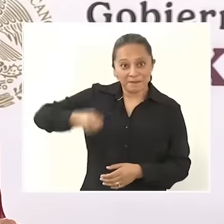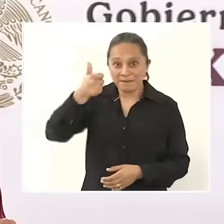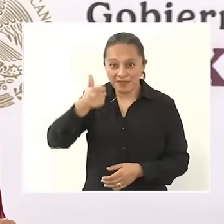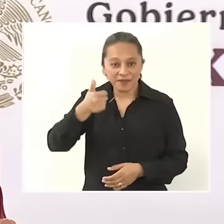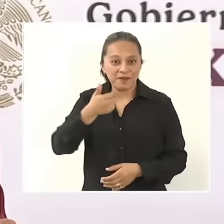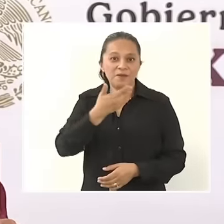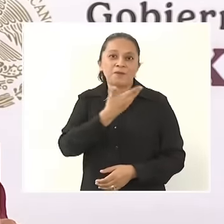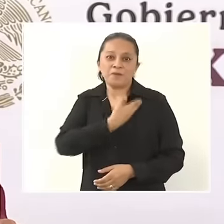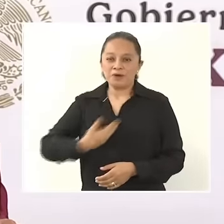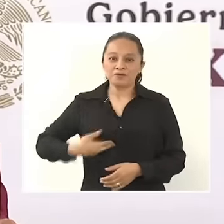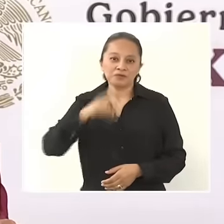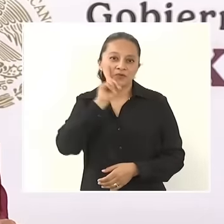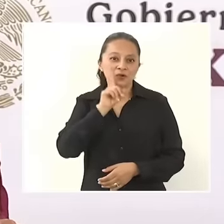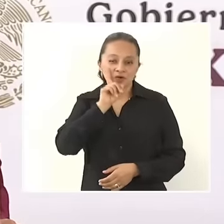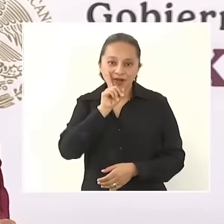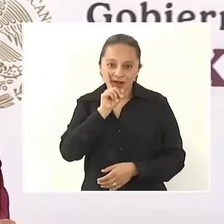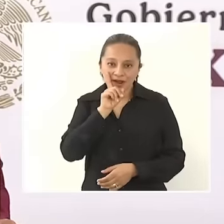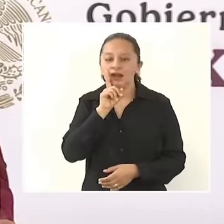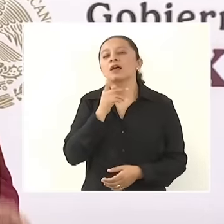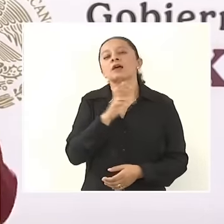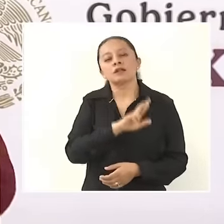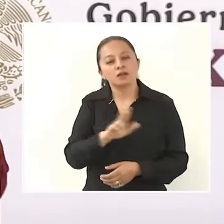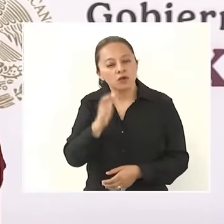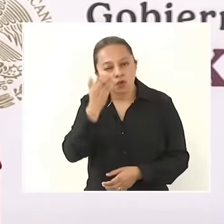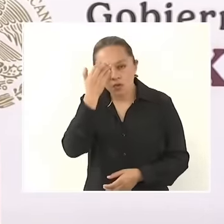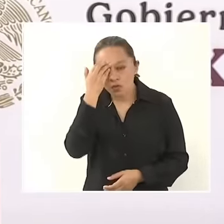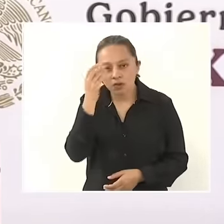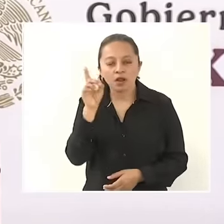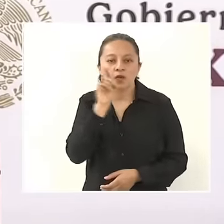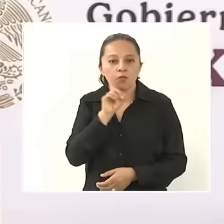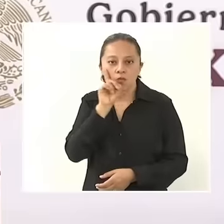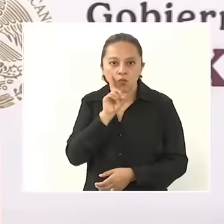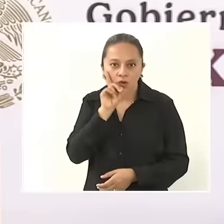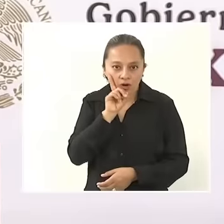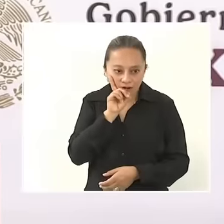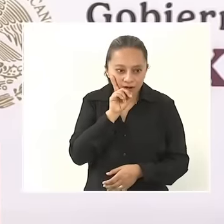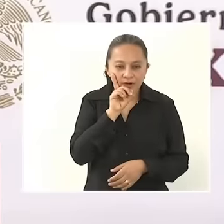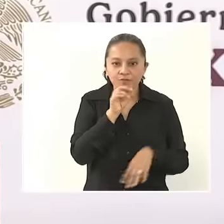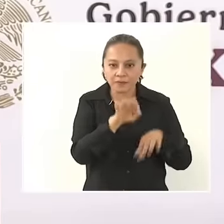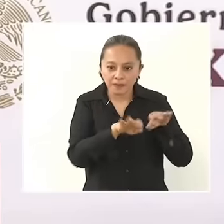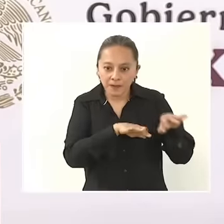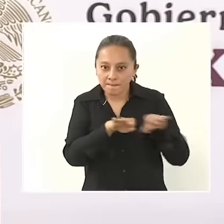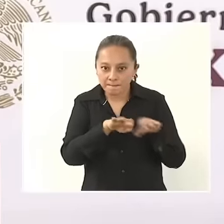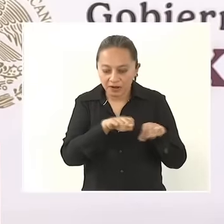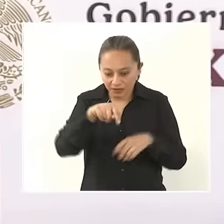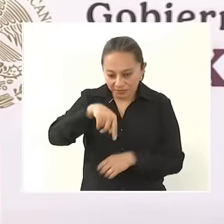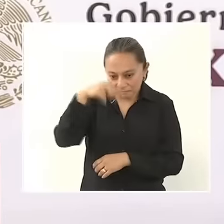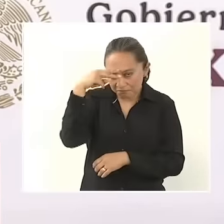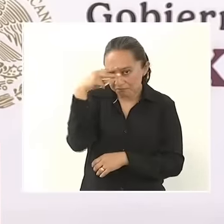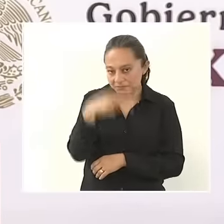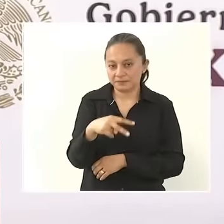a reconocer el trabajo de las mujeres mexicanas.